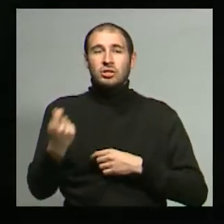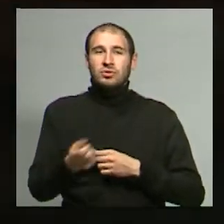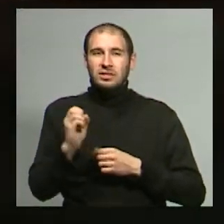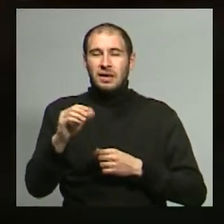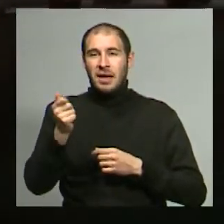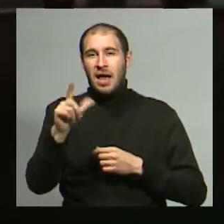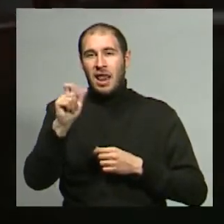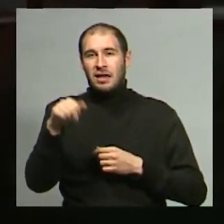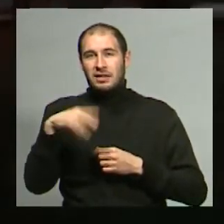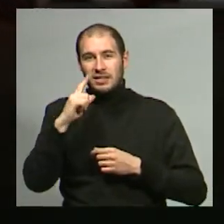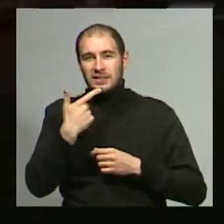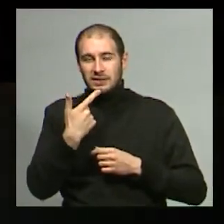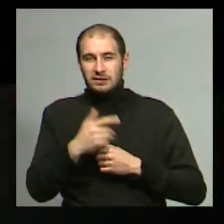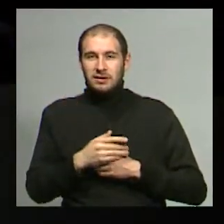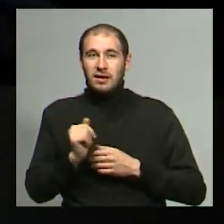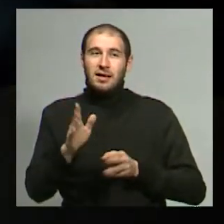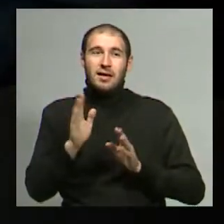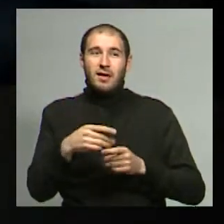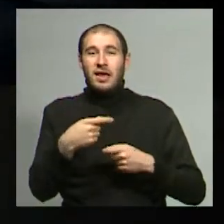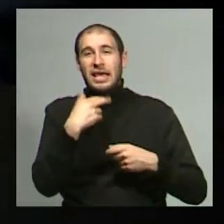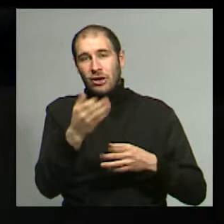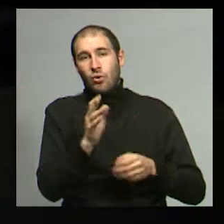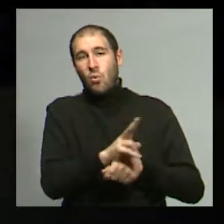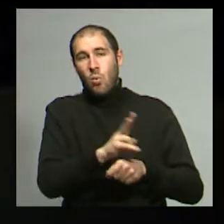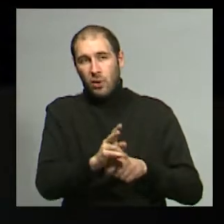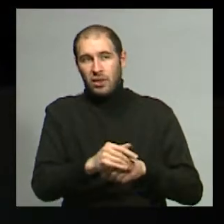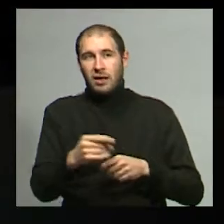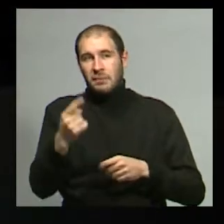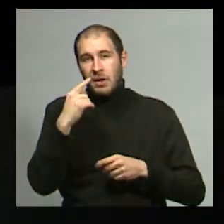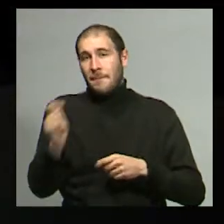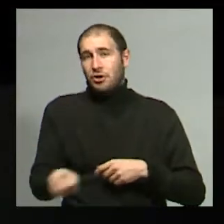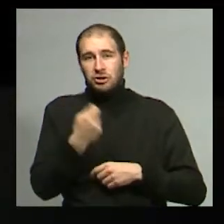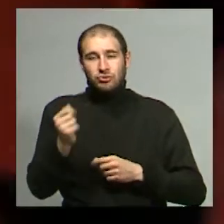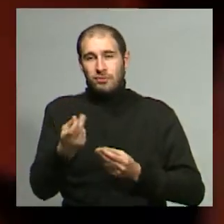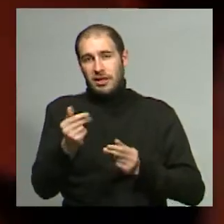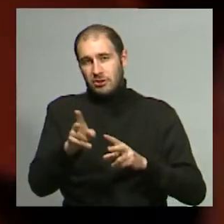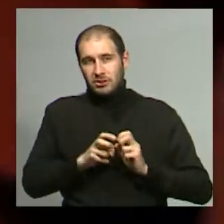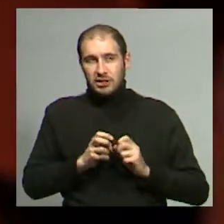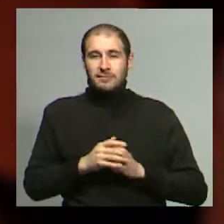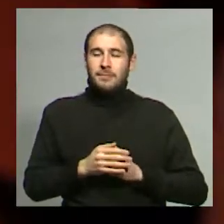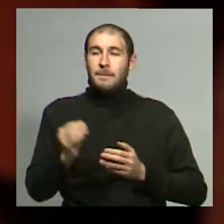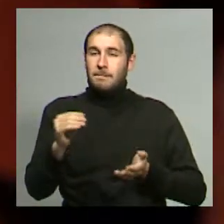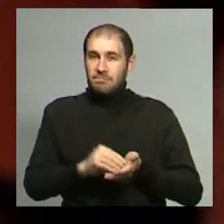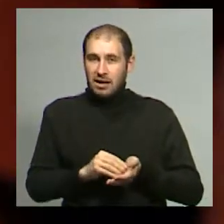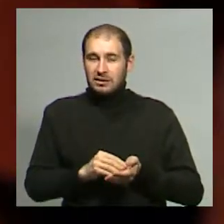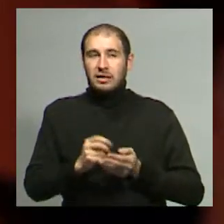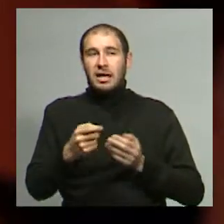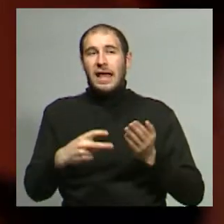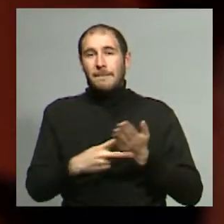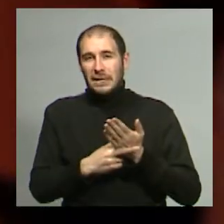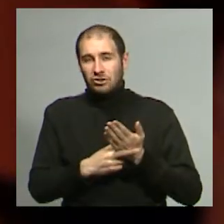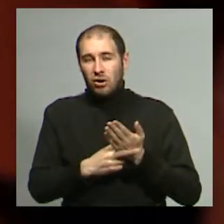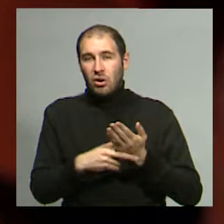llamar Alanis, que bueno, que tiene que mantener a su hijo y tiene que vivir de la prostitución. Y además y los inspectores